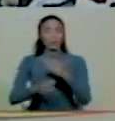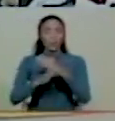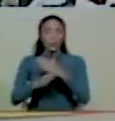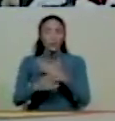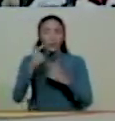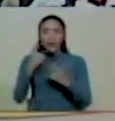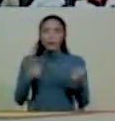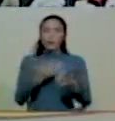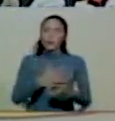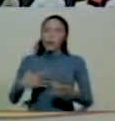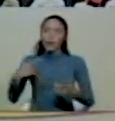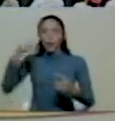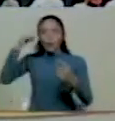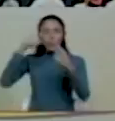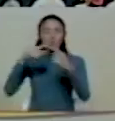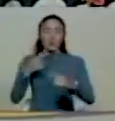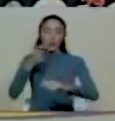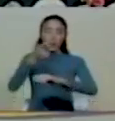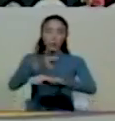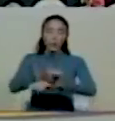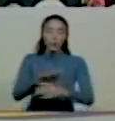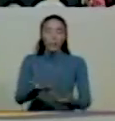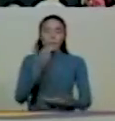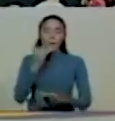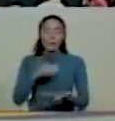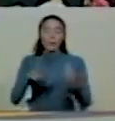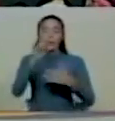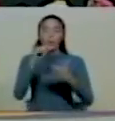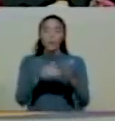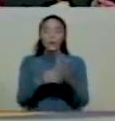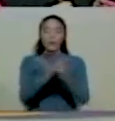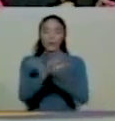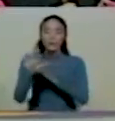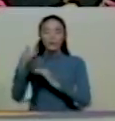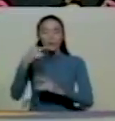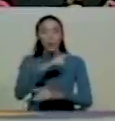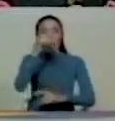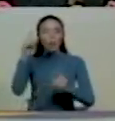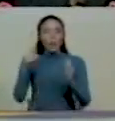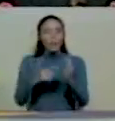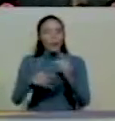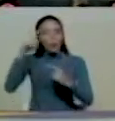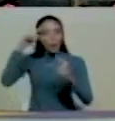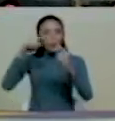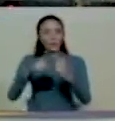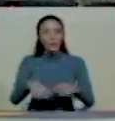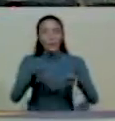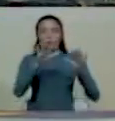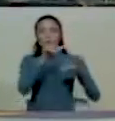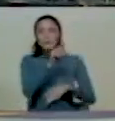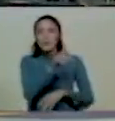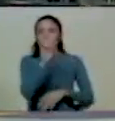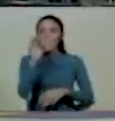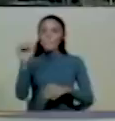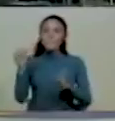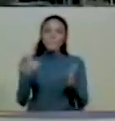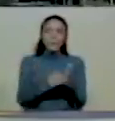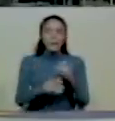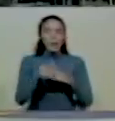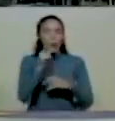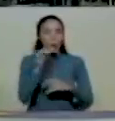que graduemos a más tardar 2025, lleguemos a la meta de 100.000